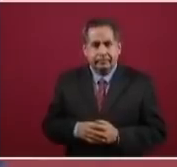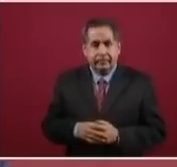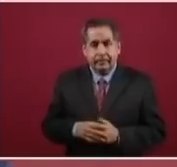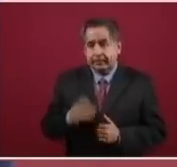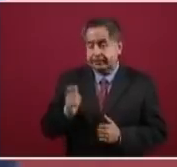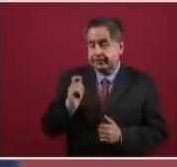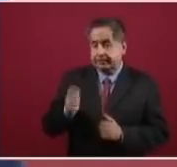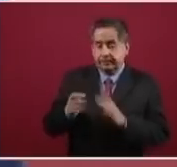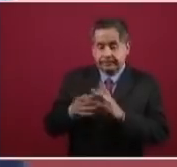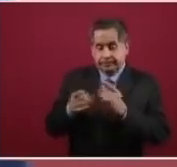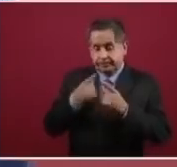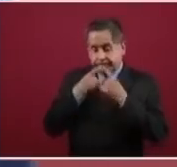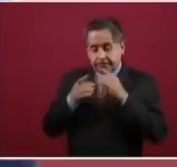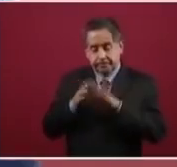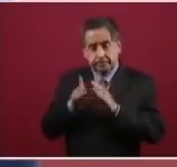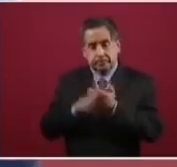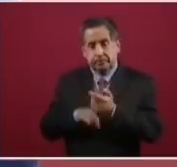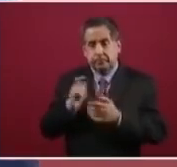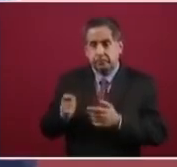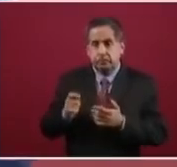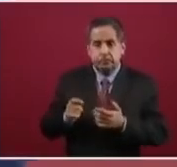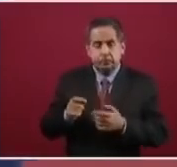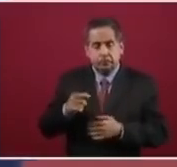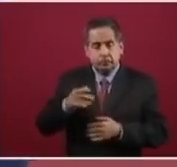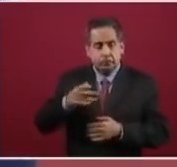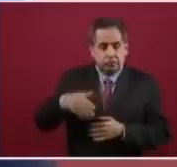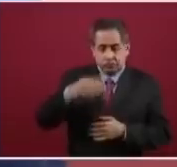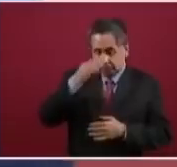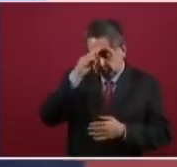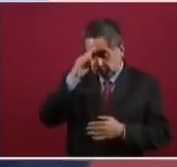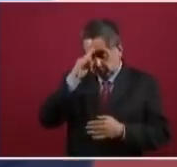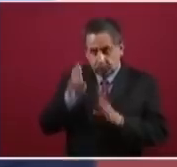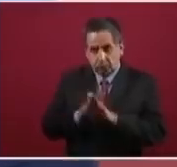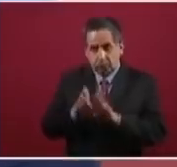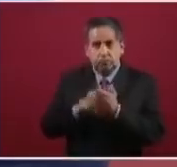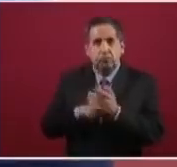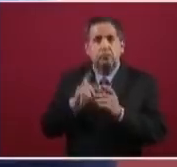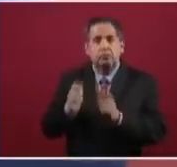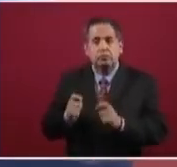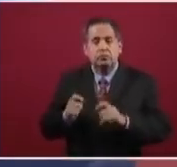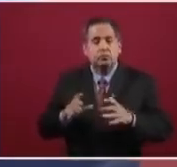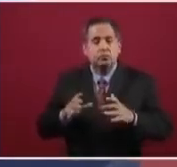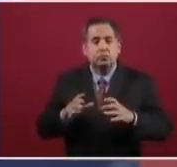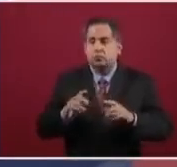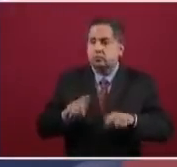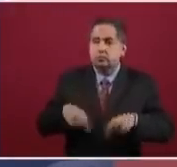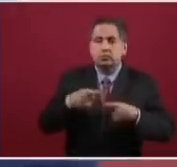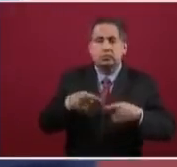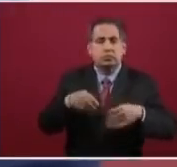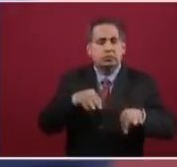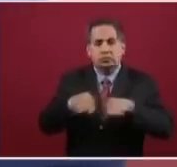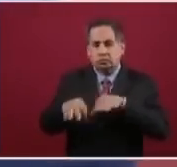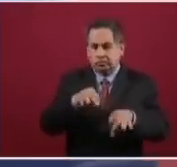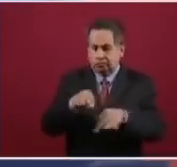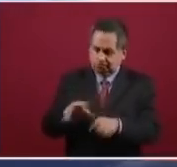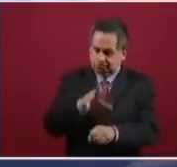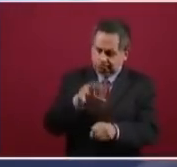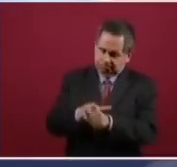se va a buscar que haya empleo pleno